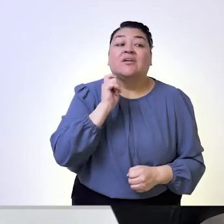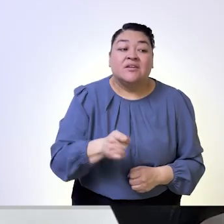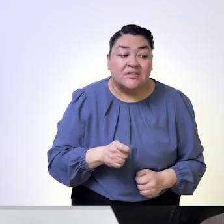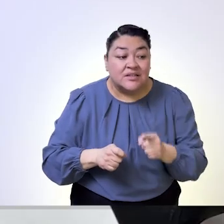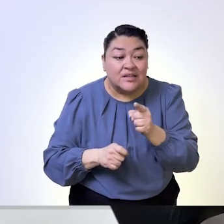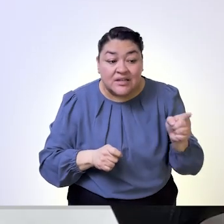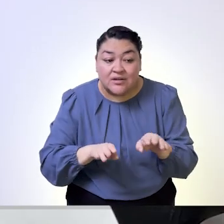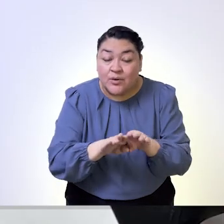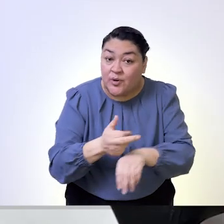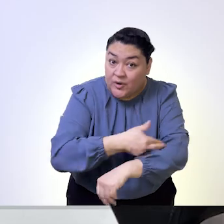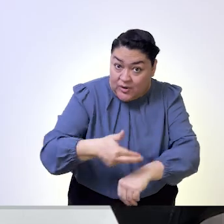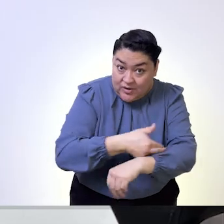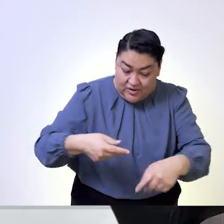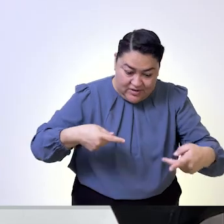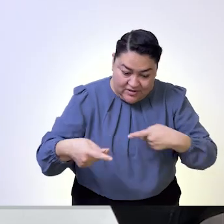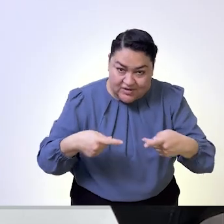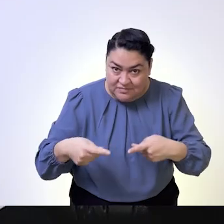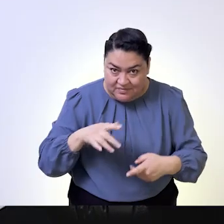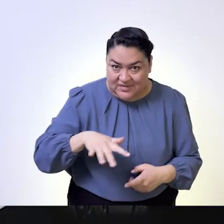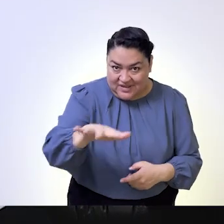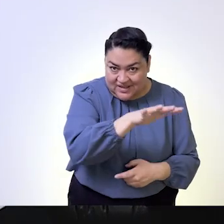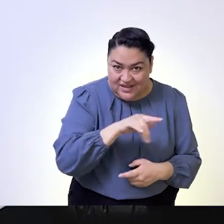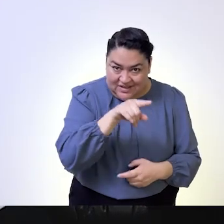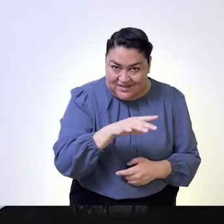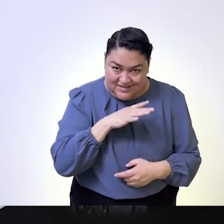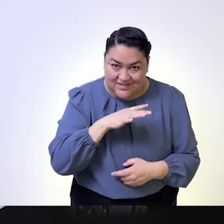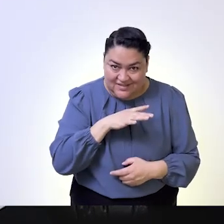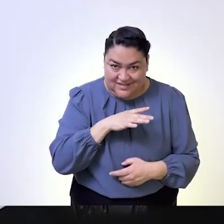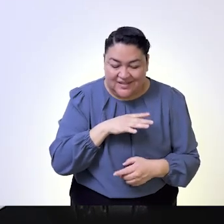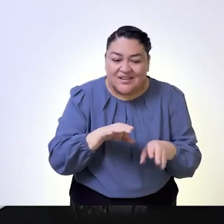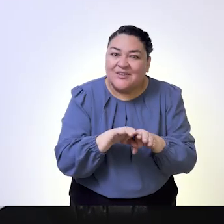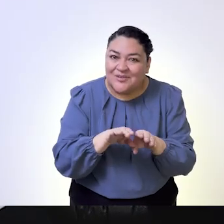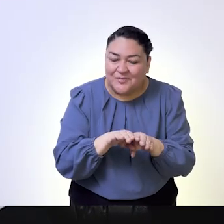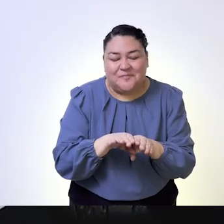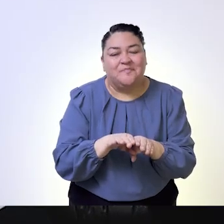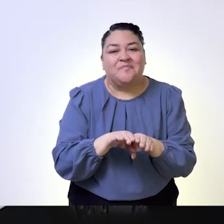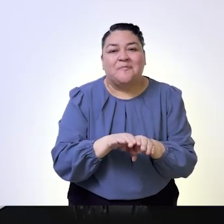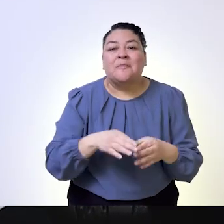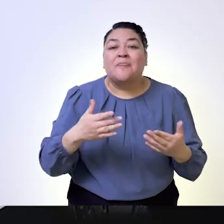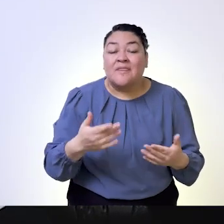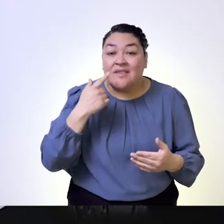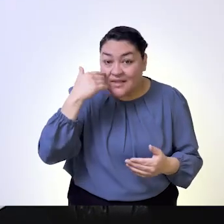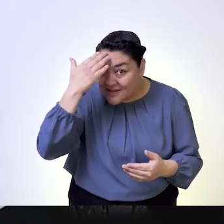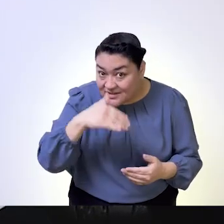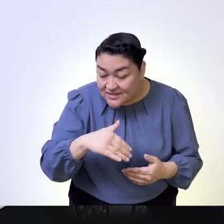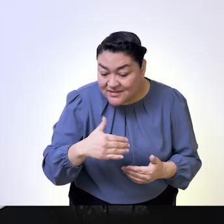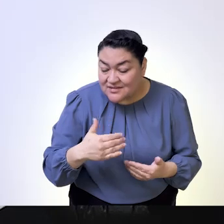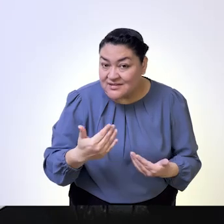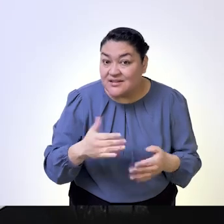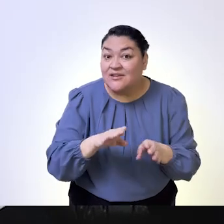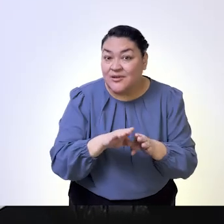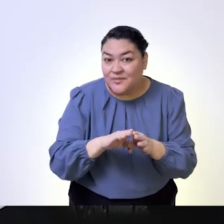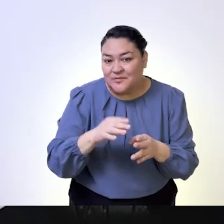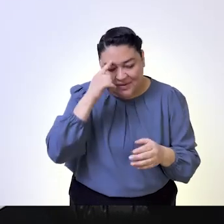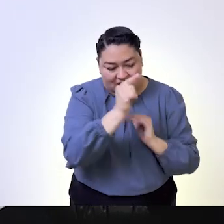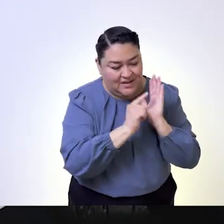también, justo otra de las factores con los que hemos tenido que sortear, pues es